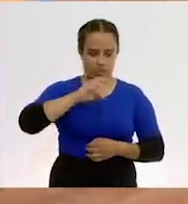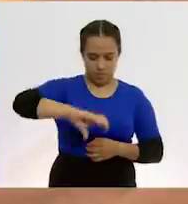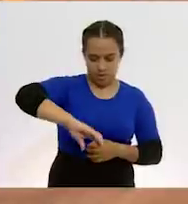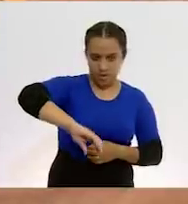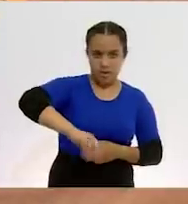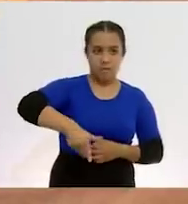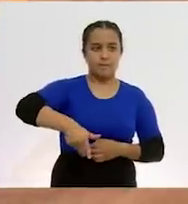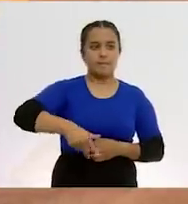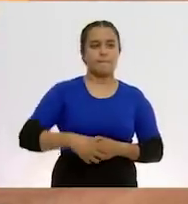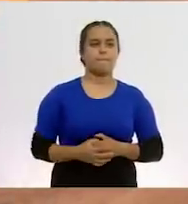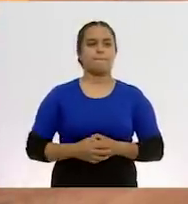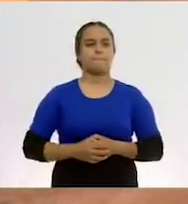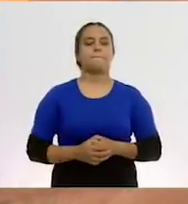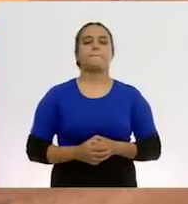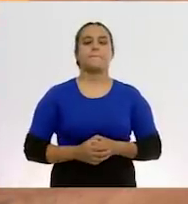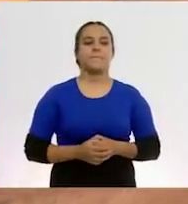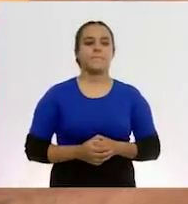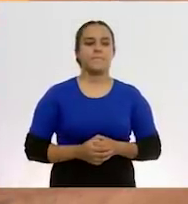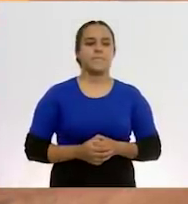el destino?